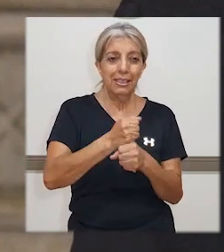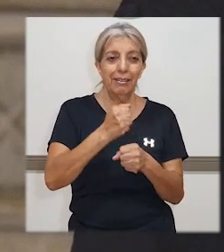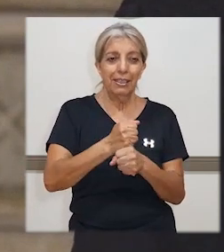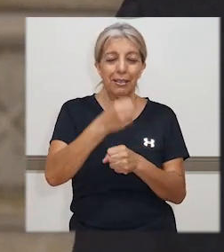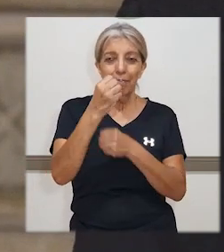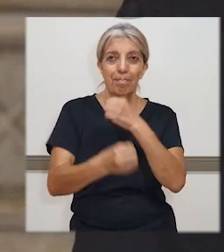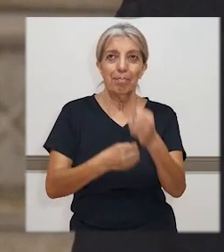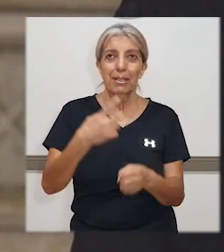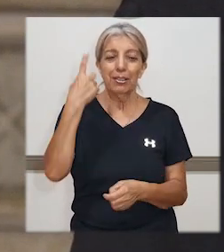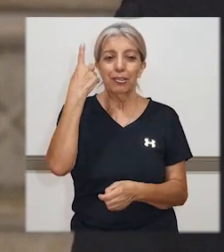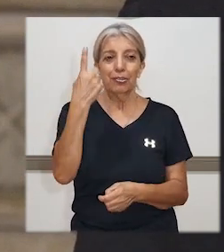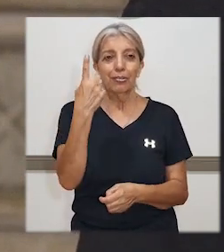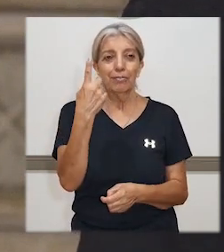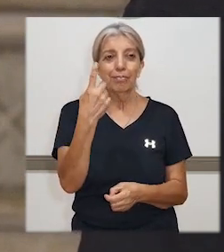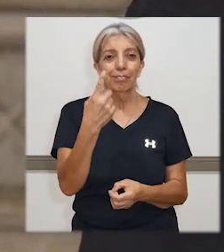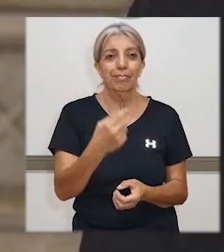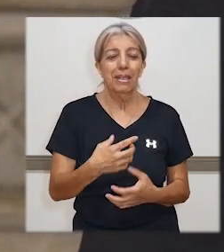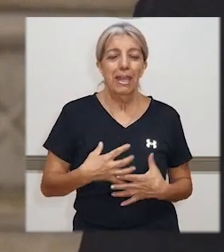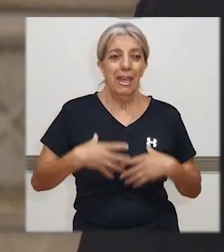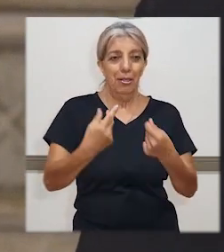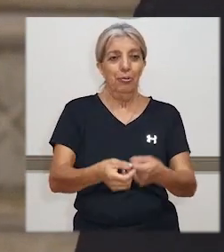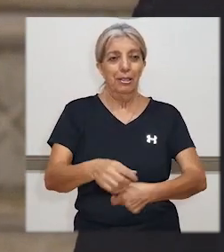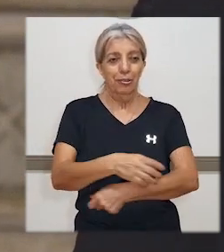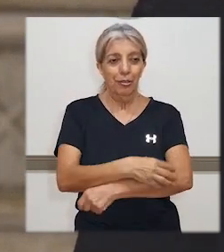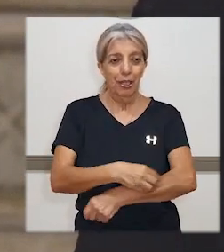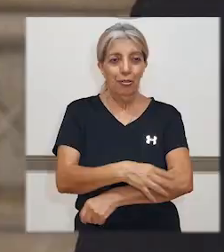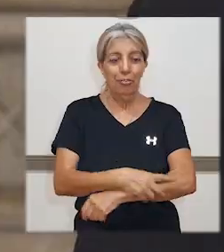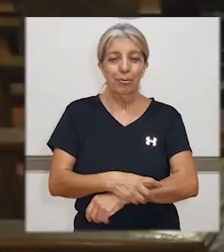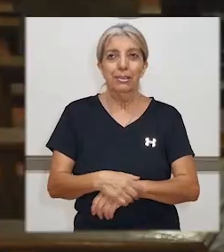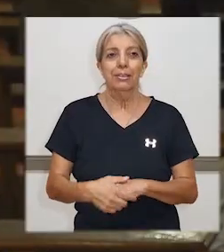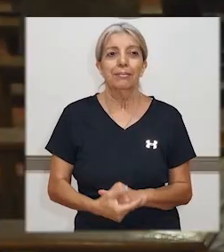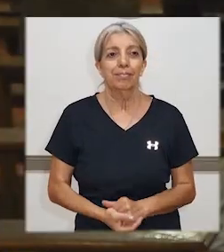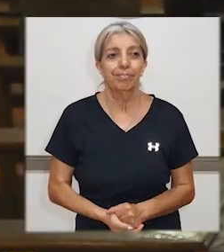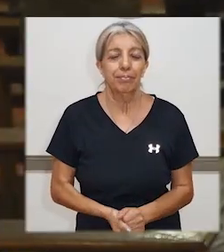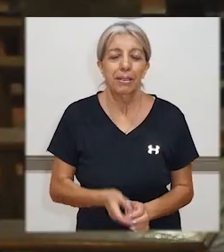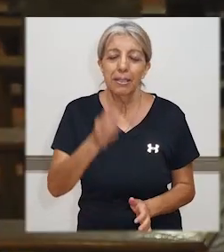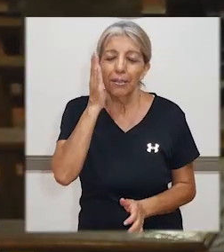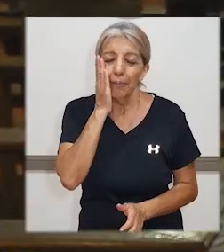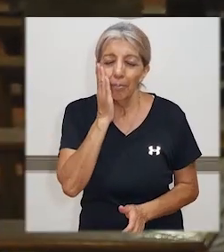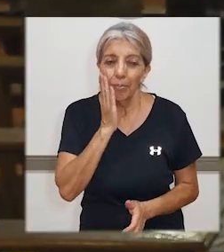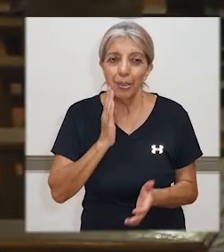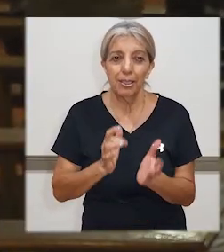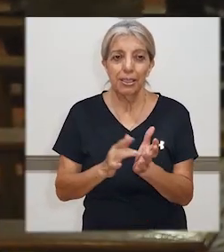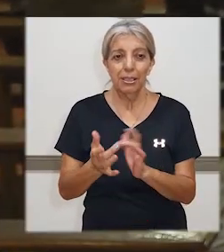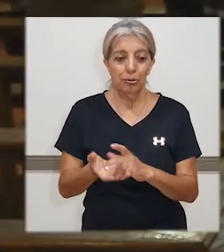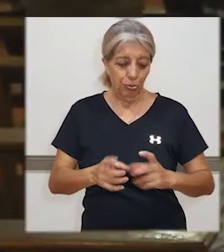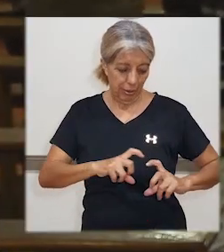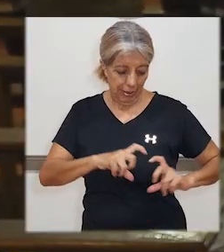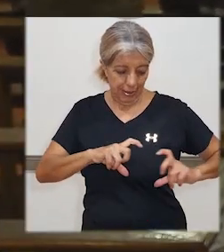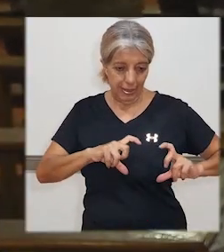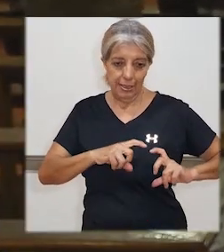su vida al servicio de los más pobres, oremos. Buen pastor,